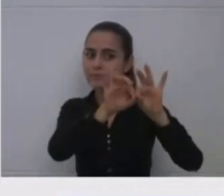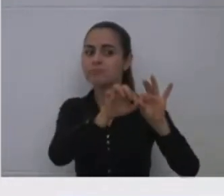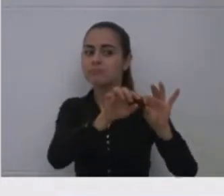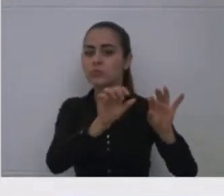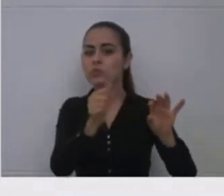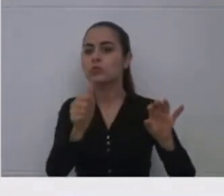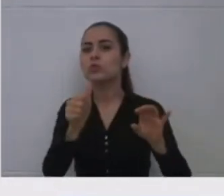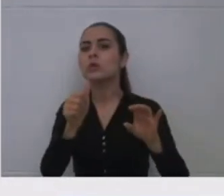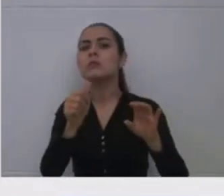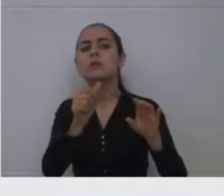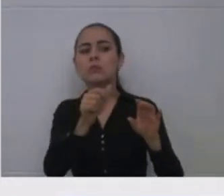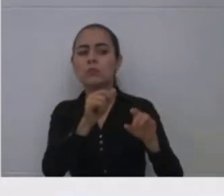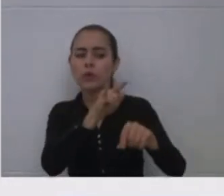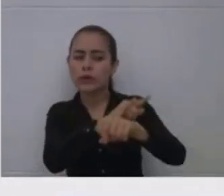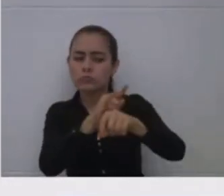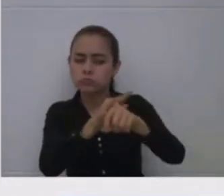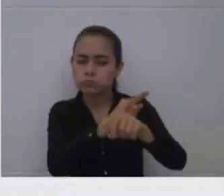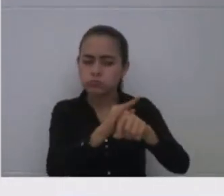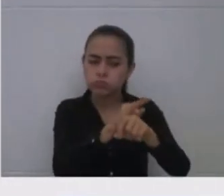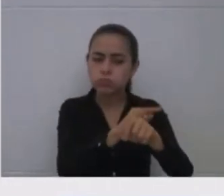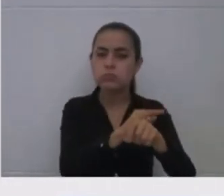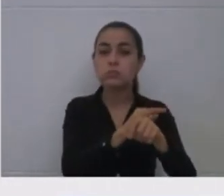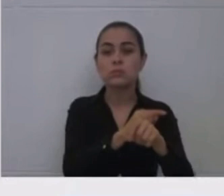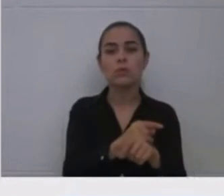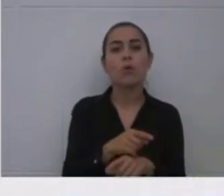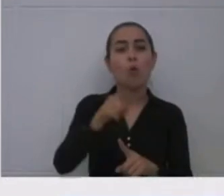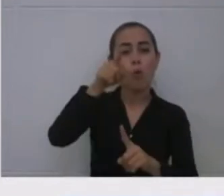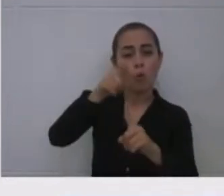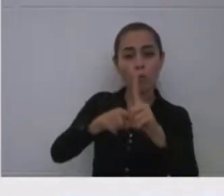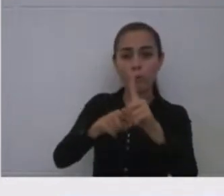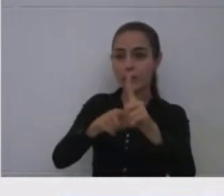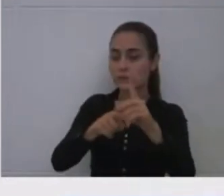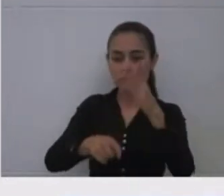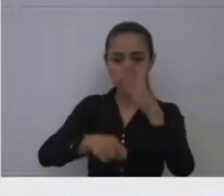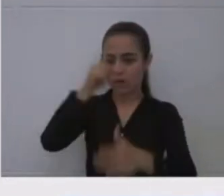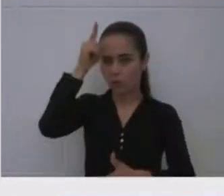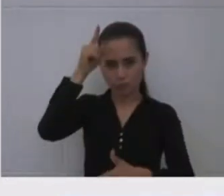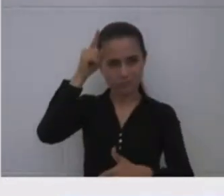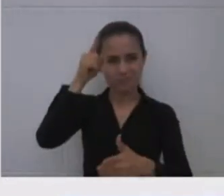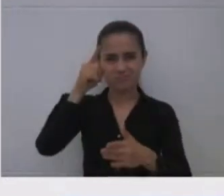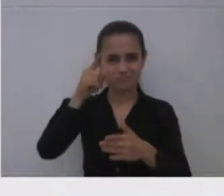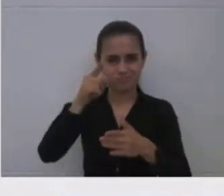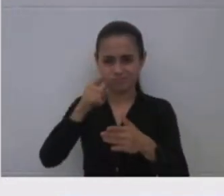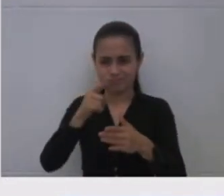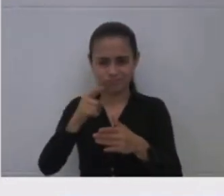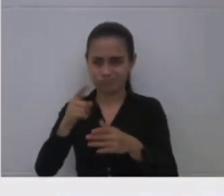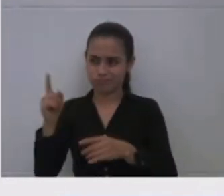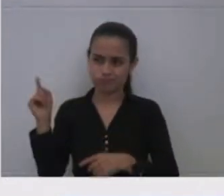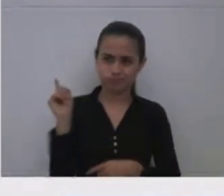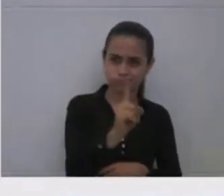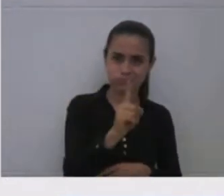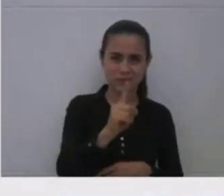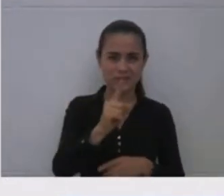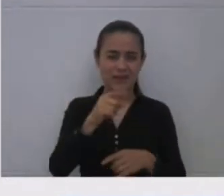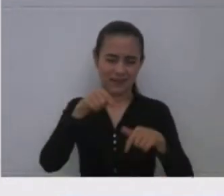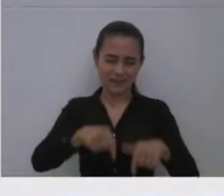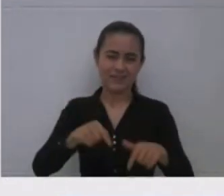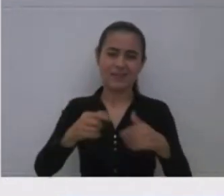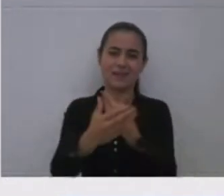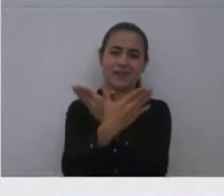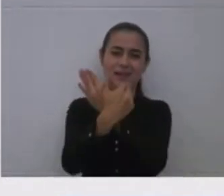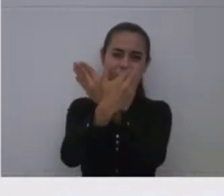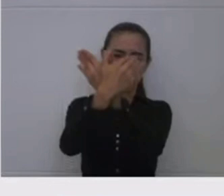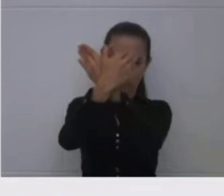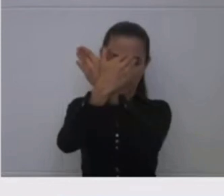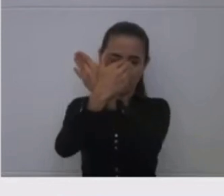menos de un mes, la Contraloría General de la República ordenó la intervención de ese contrato. ¿Qué pasó que la Contraloría de Medellín no vio lo que sí vio la Contraloría General